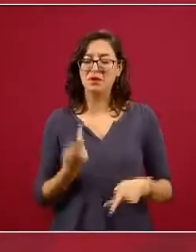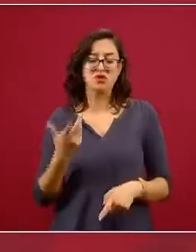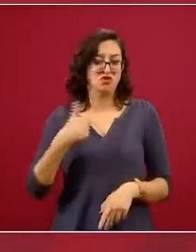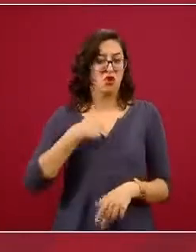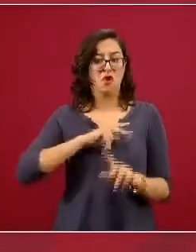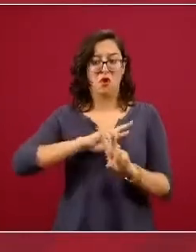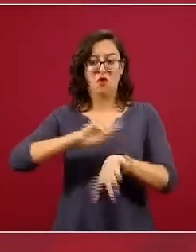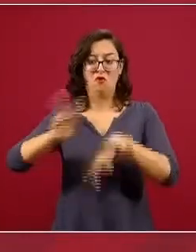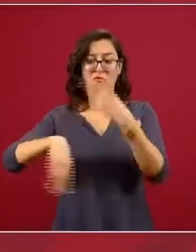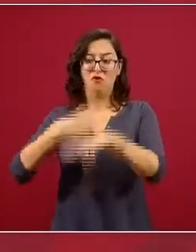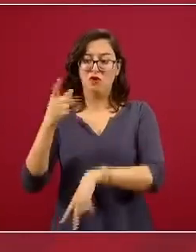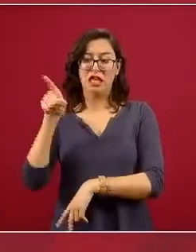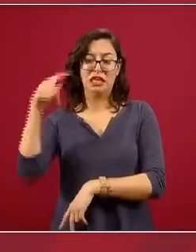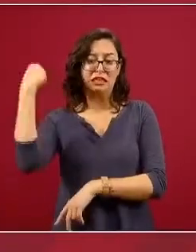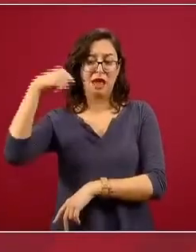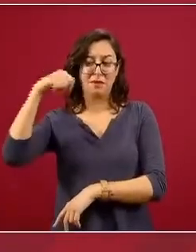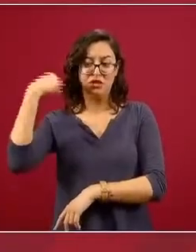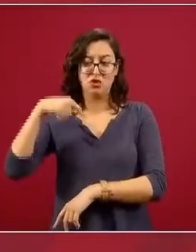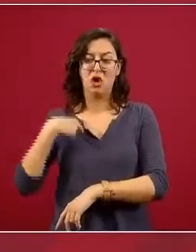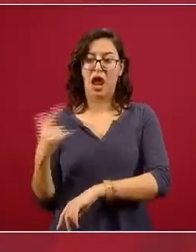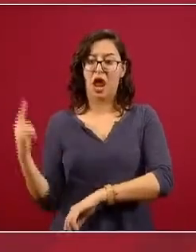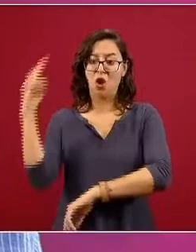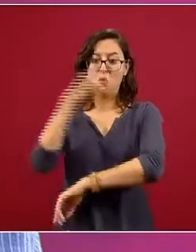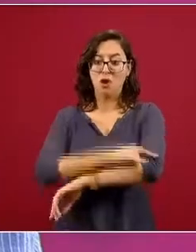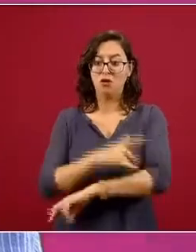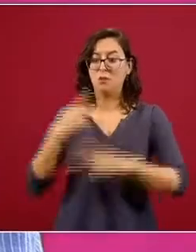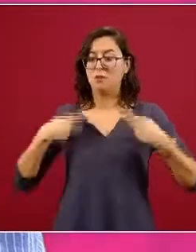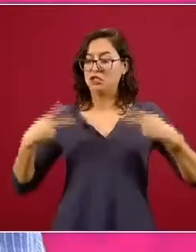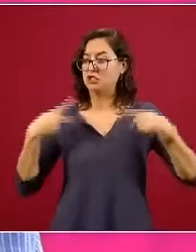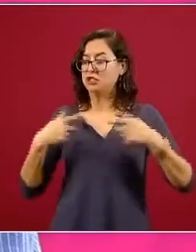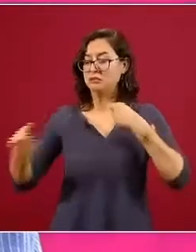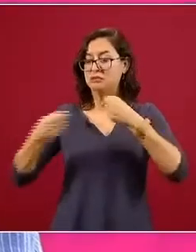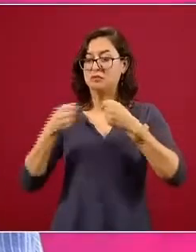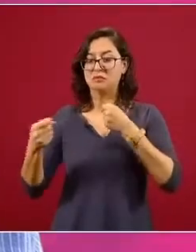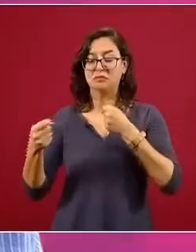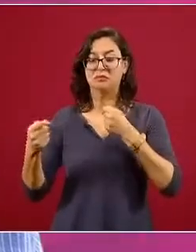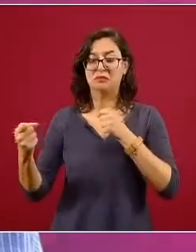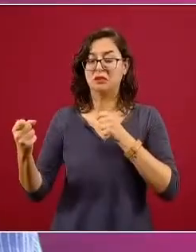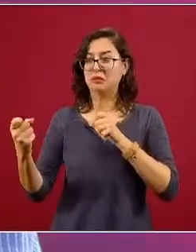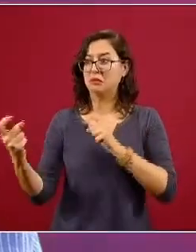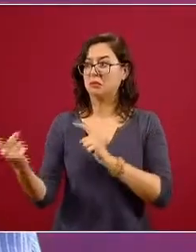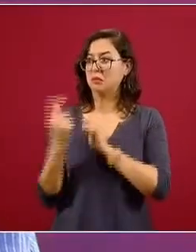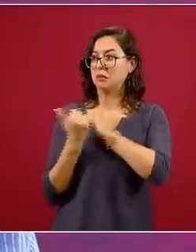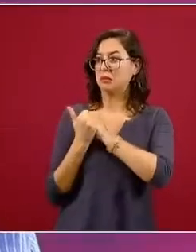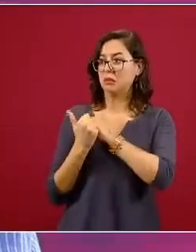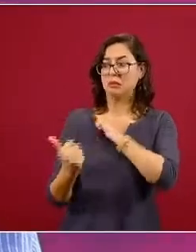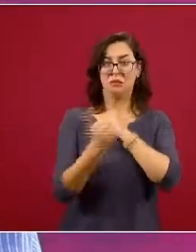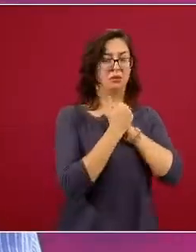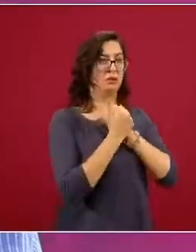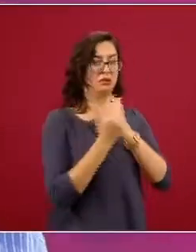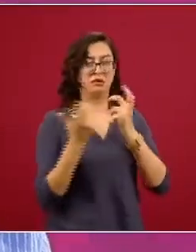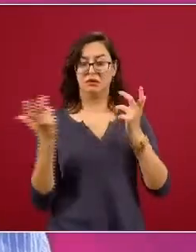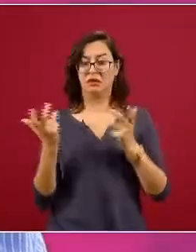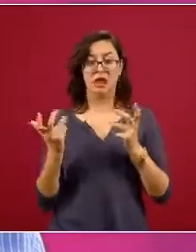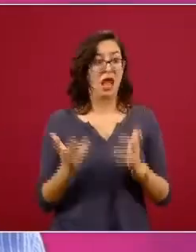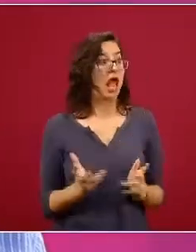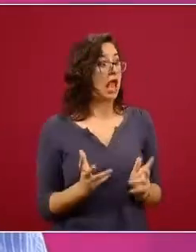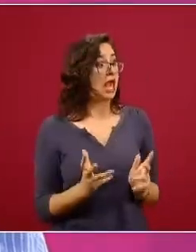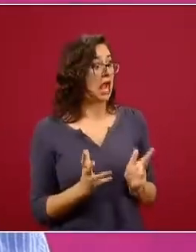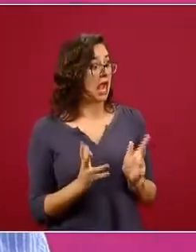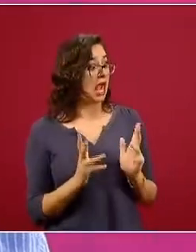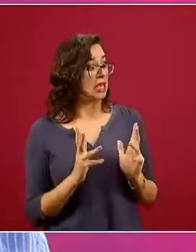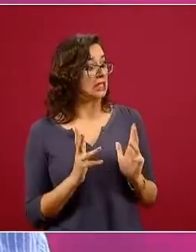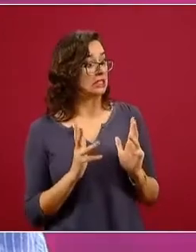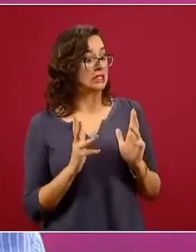aeropuerto algunos periodistas. Las dos primeras preguntas que me hicieron es: ¿ya se terminó